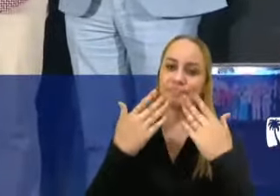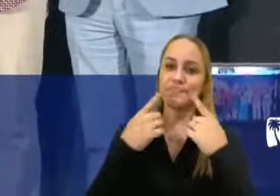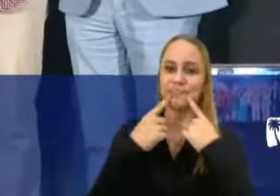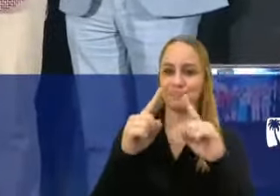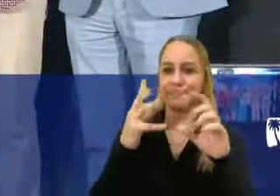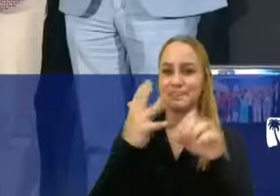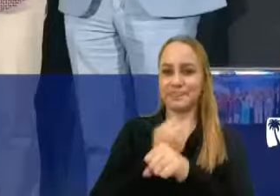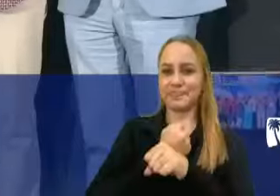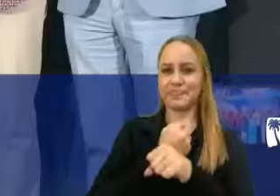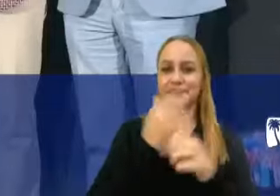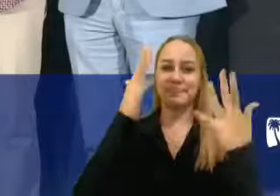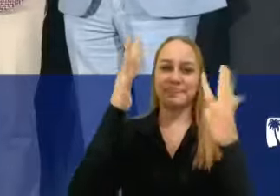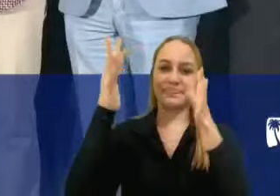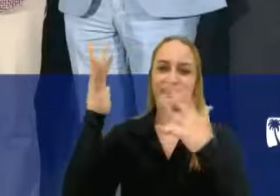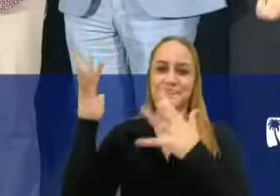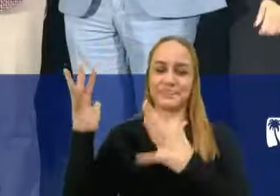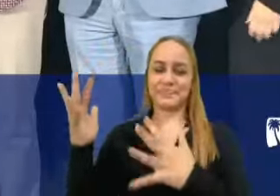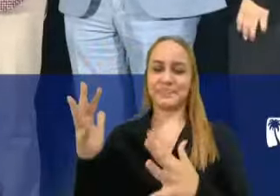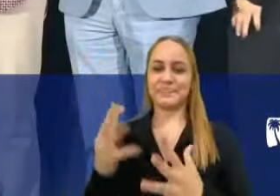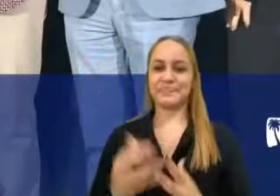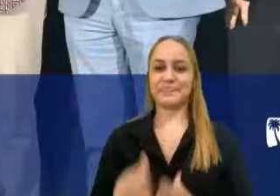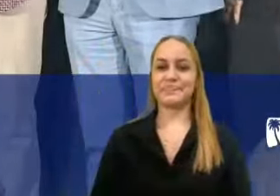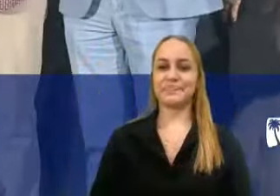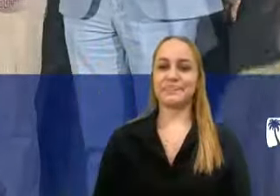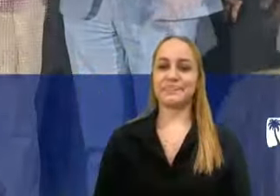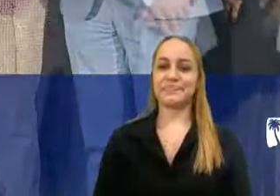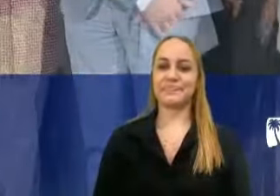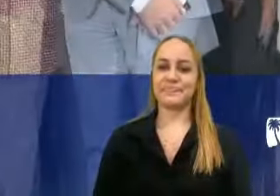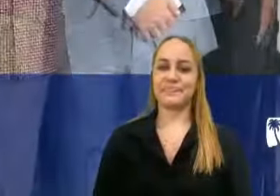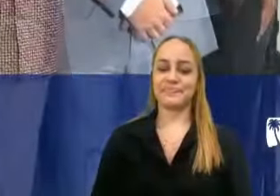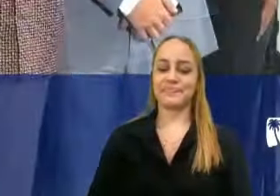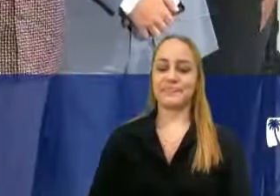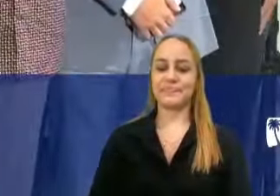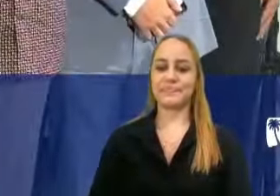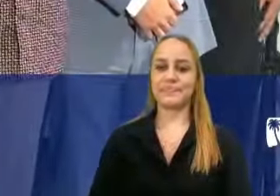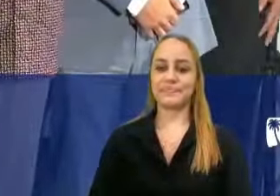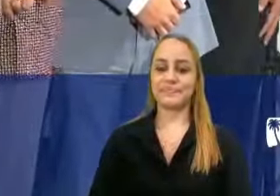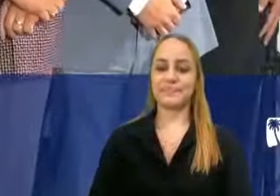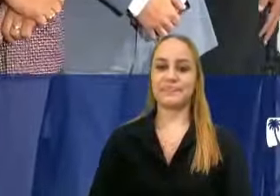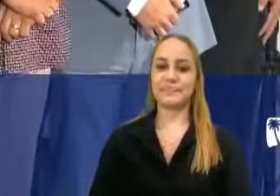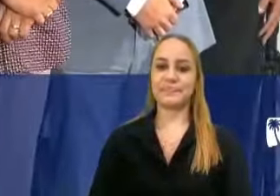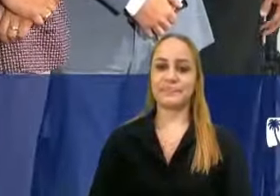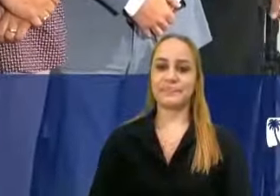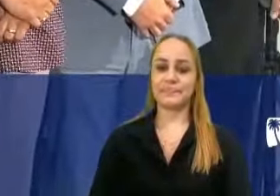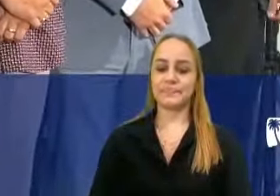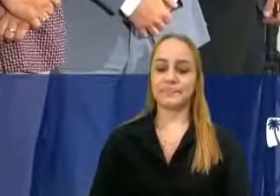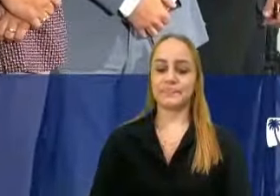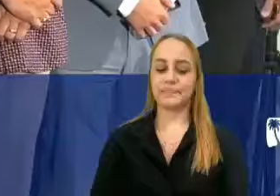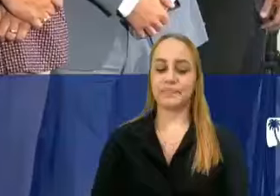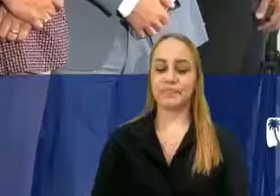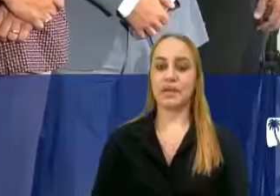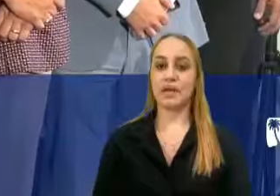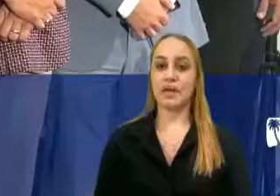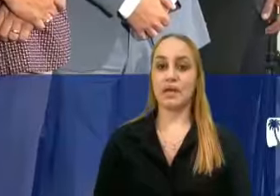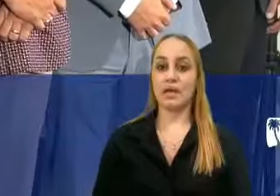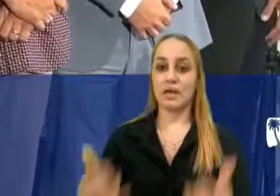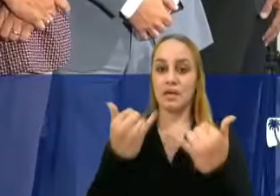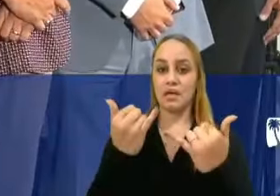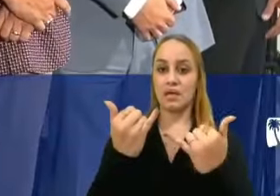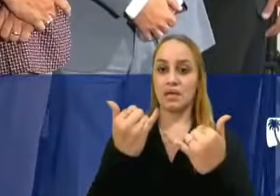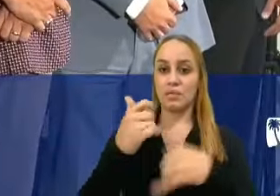shat a quien a quien felicito verd por por ese por ese triunfo y su disposición